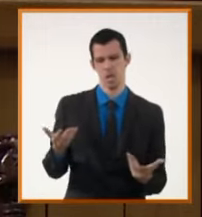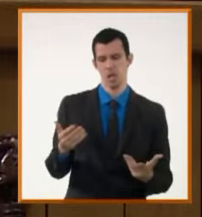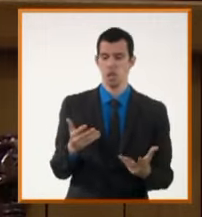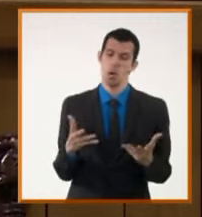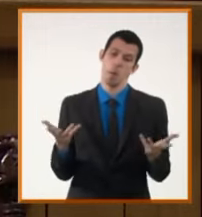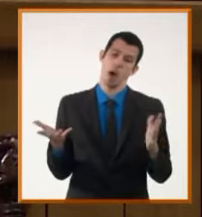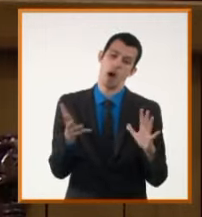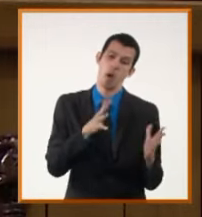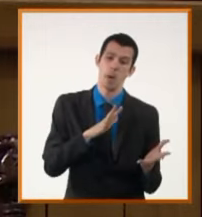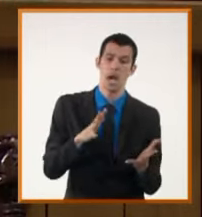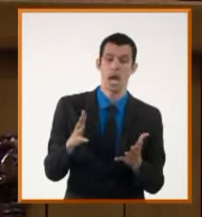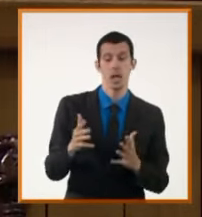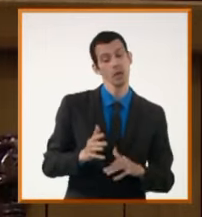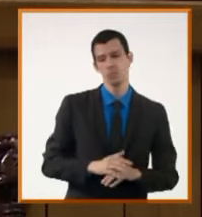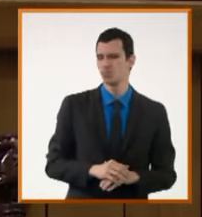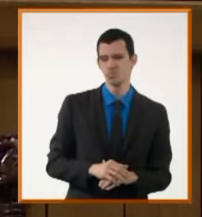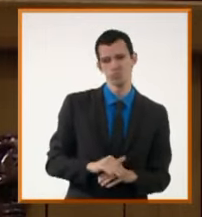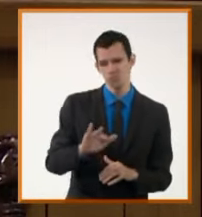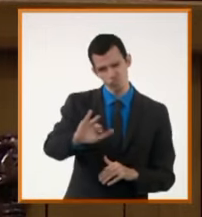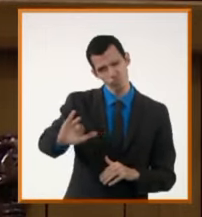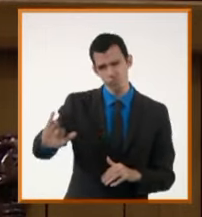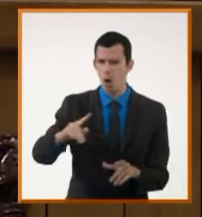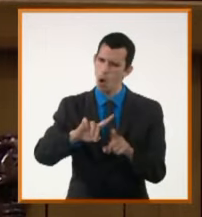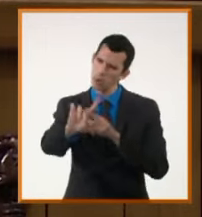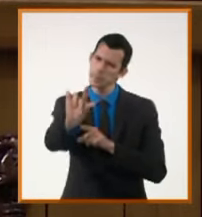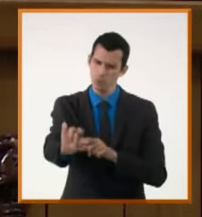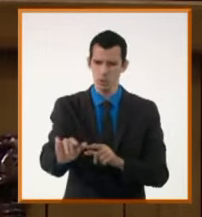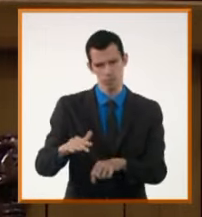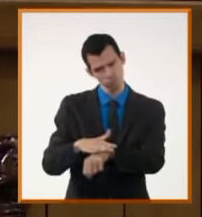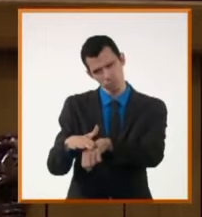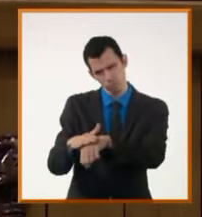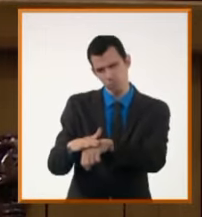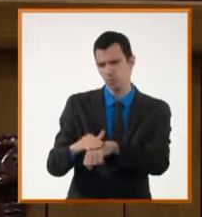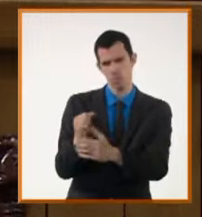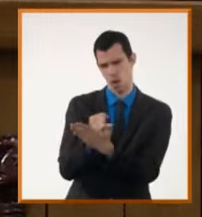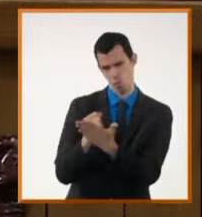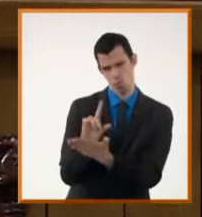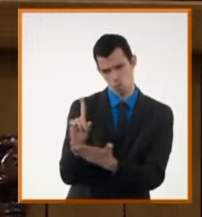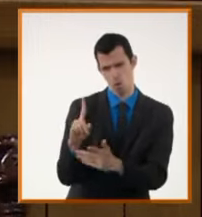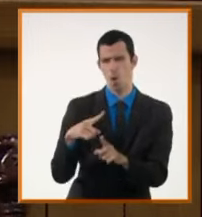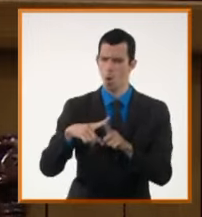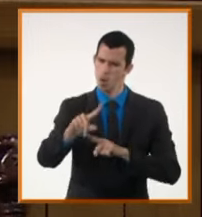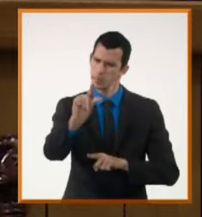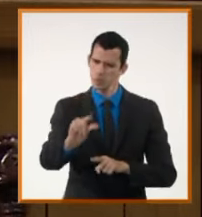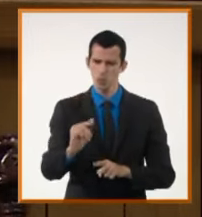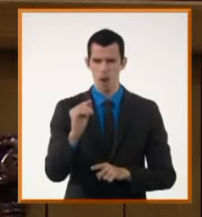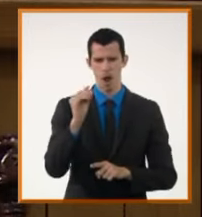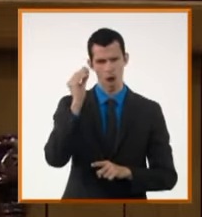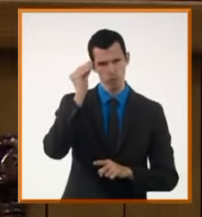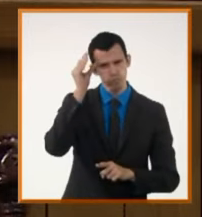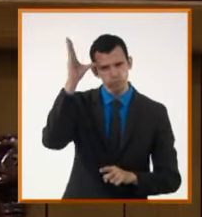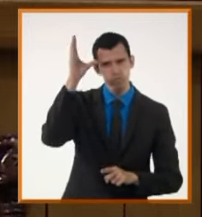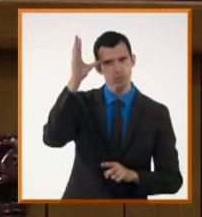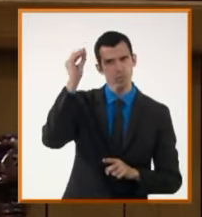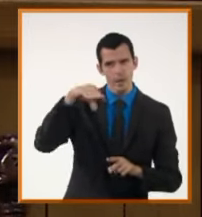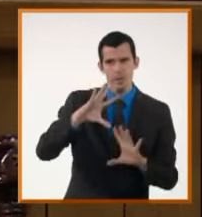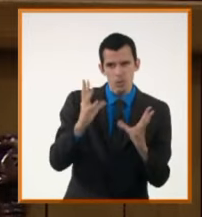aprobó un sistema para retomar a todos los niveles la selección de los cuadros del Estado y del